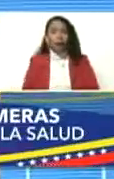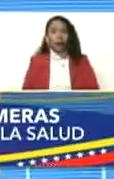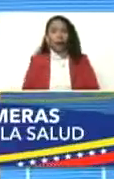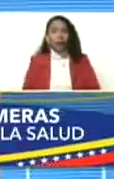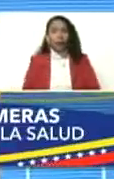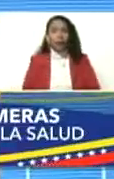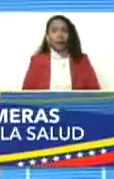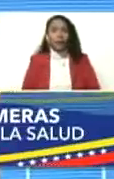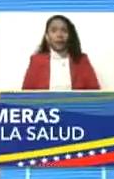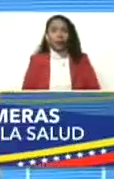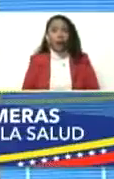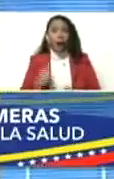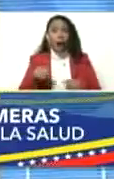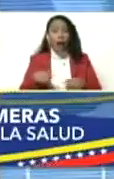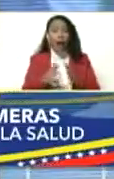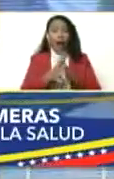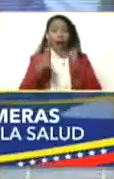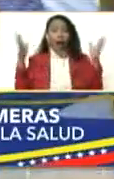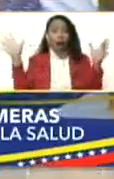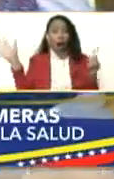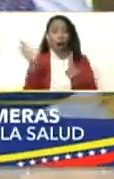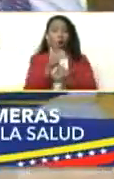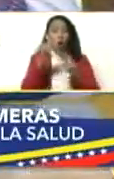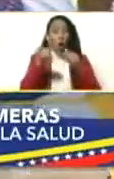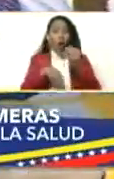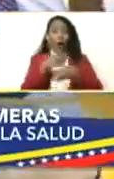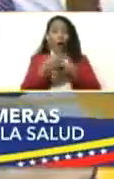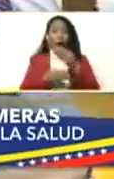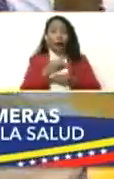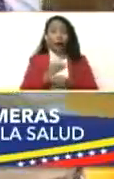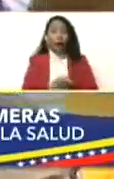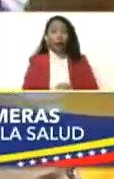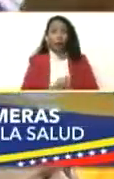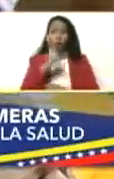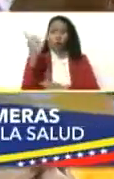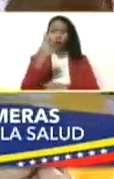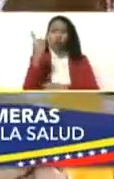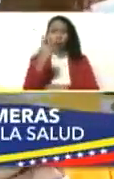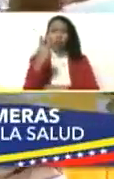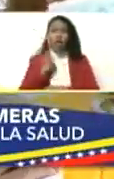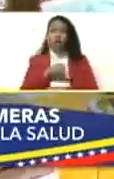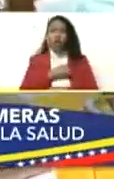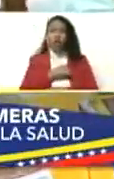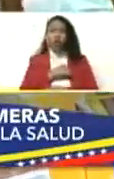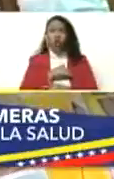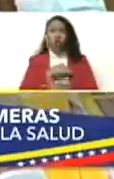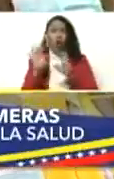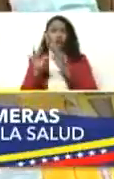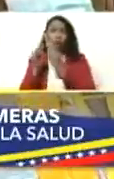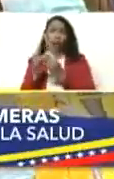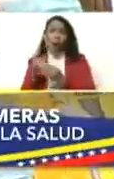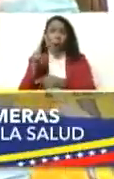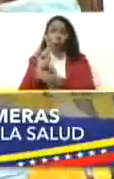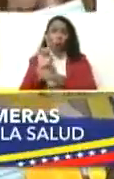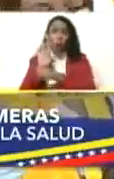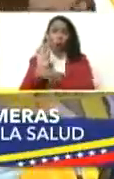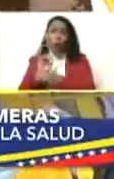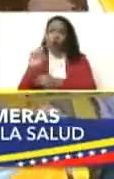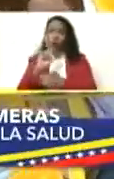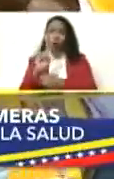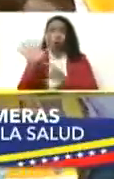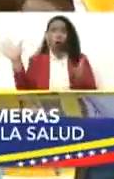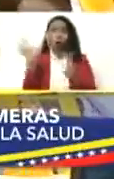este gran logro que hoy se formaliza no solo es para nosotros y seres queridos, es un logro de toda